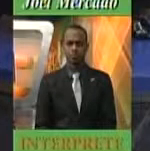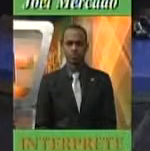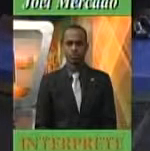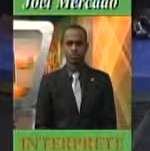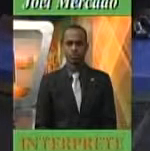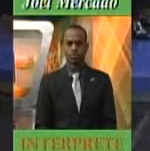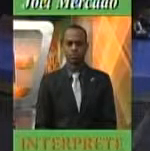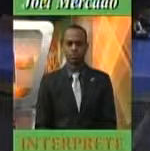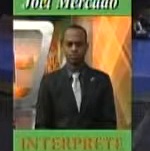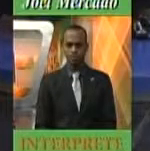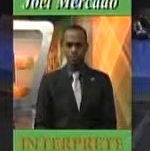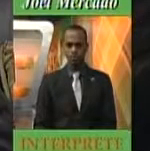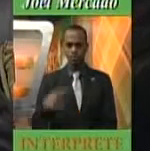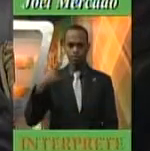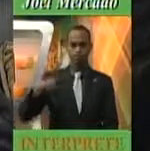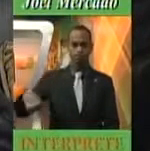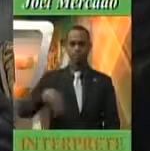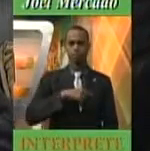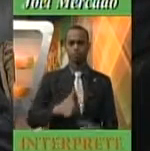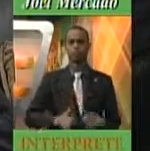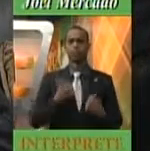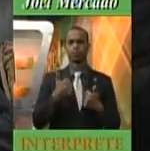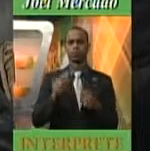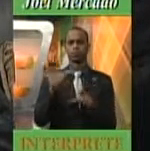Nosotros vivimos en una cultura en donde